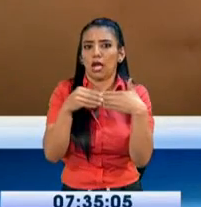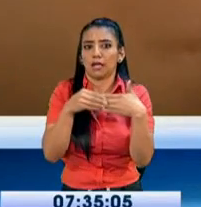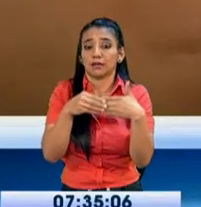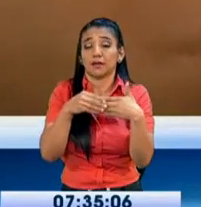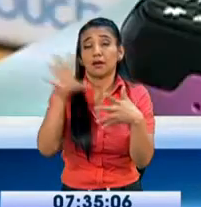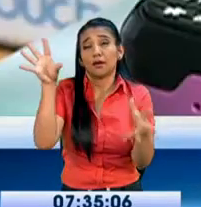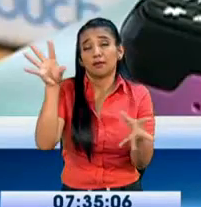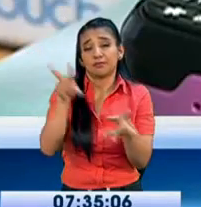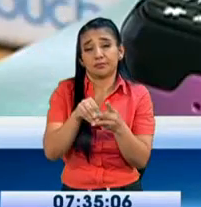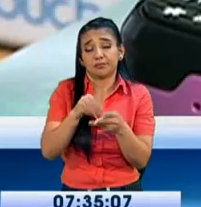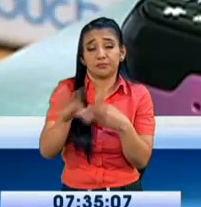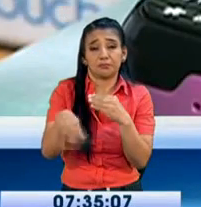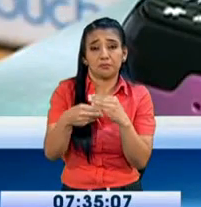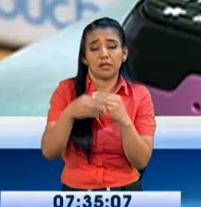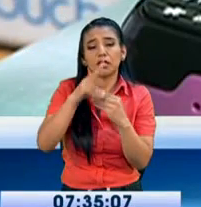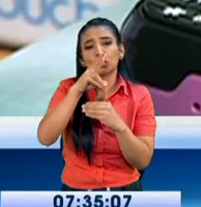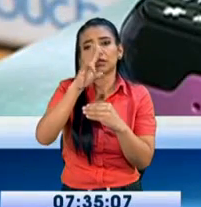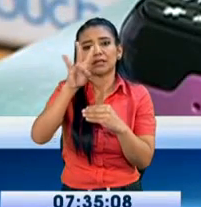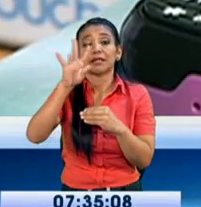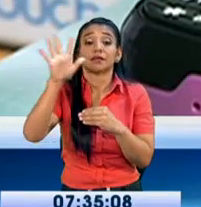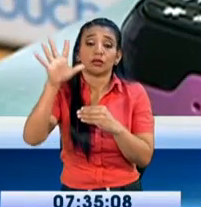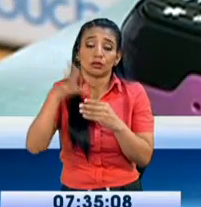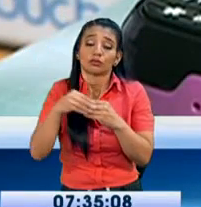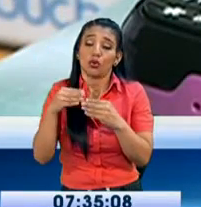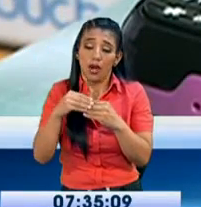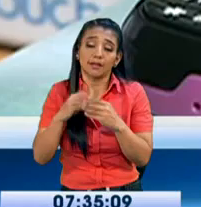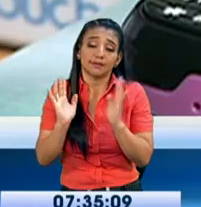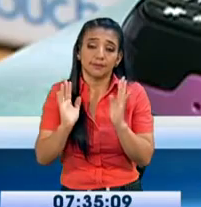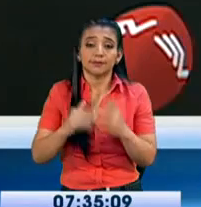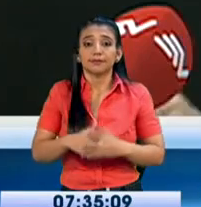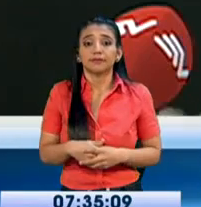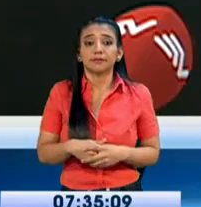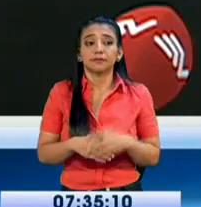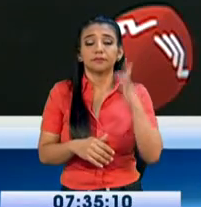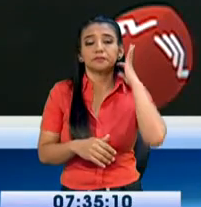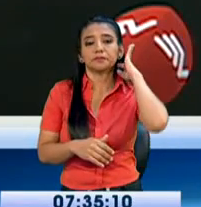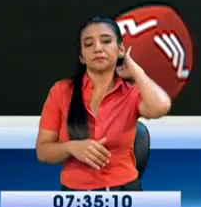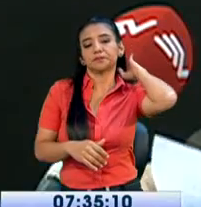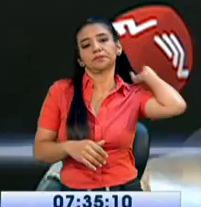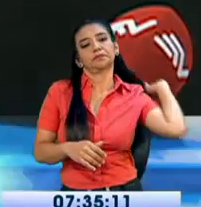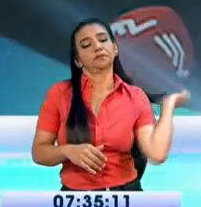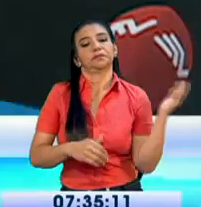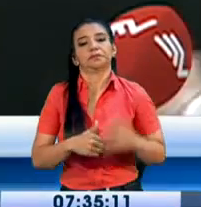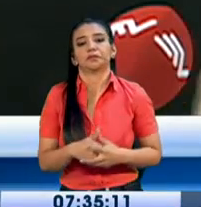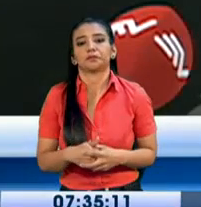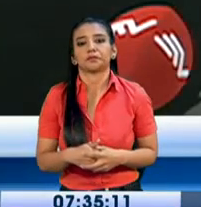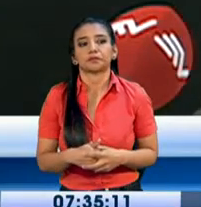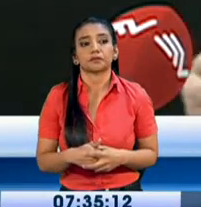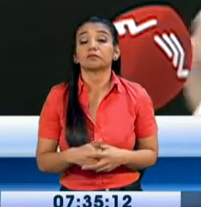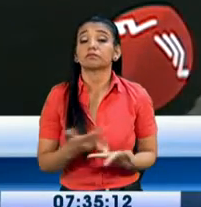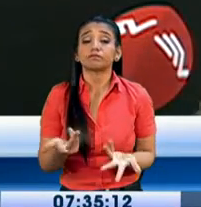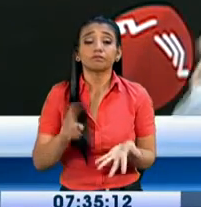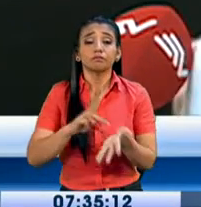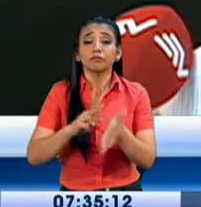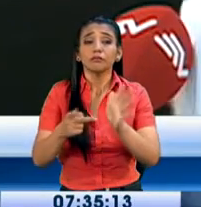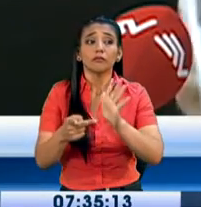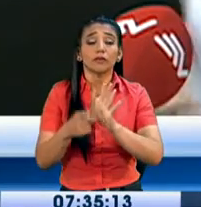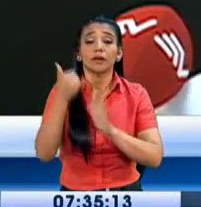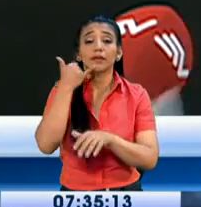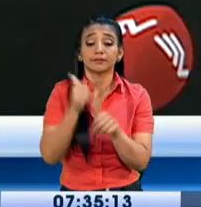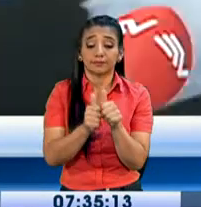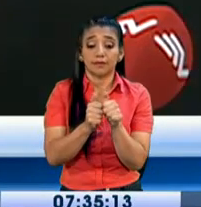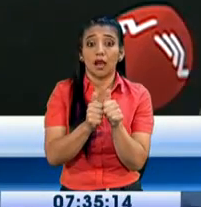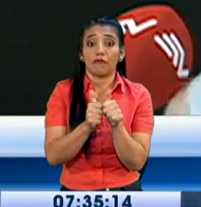que pagar adicionalmente $275 más. Vale decir que esta disposición no afecta a los